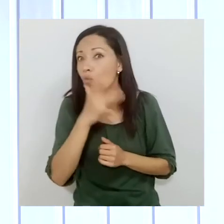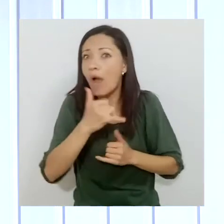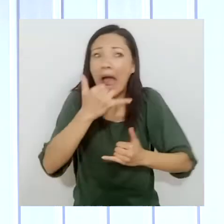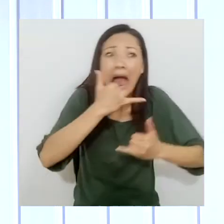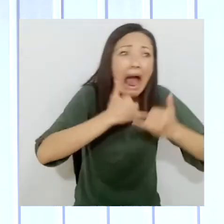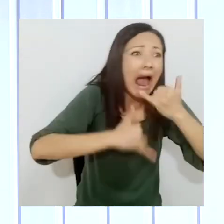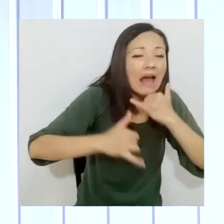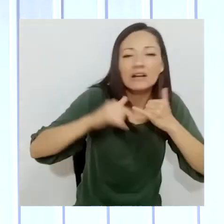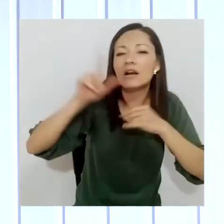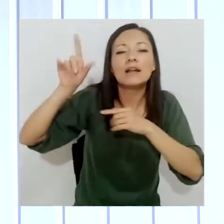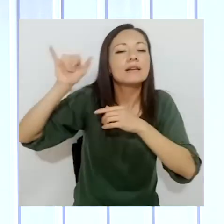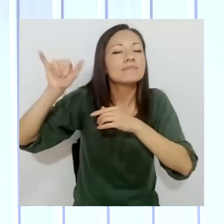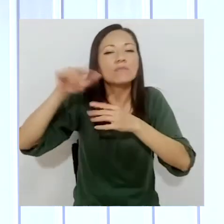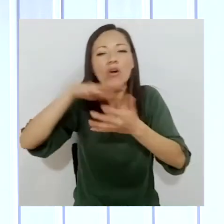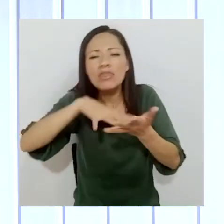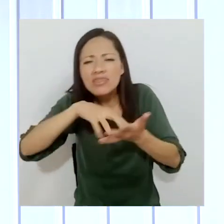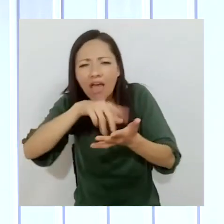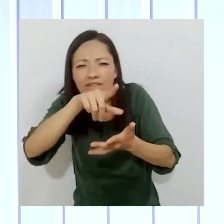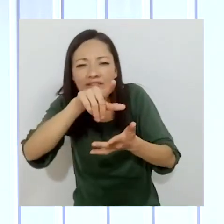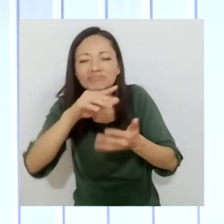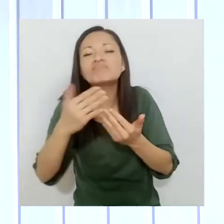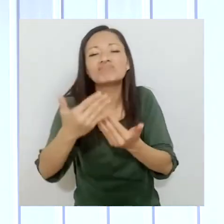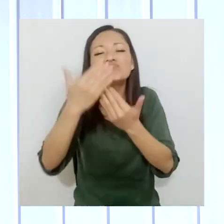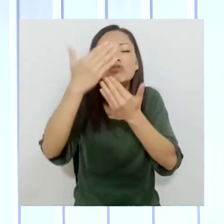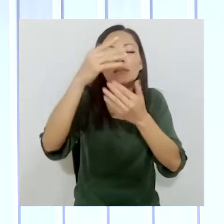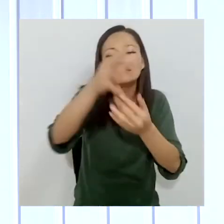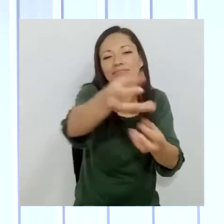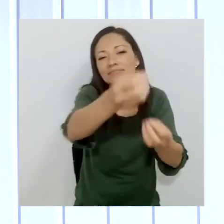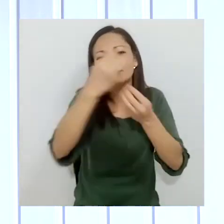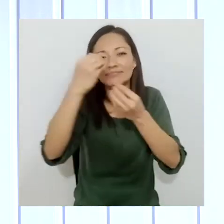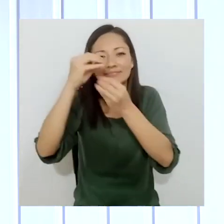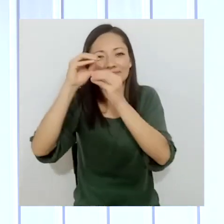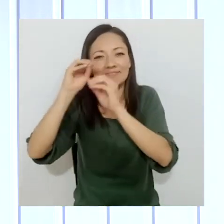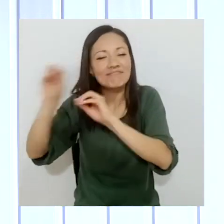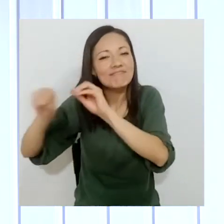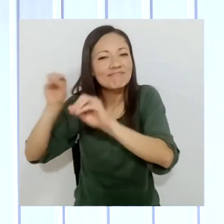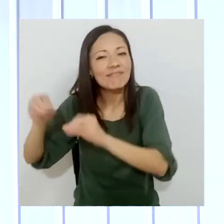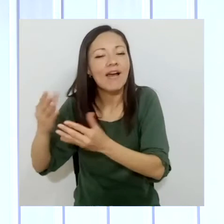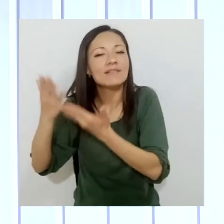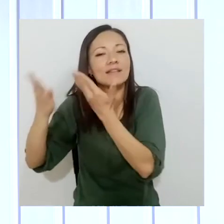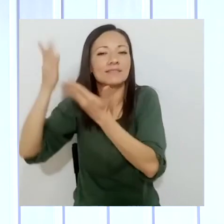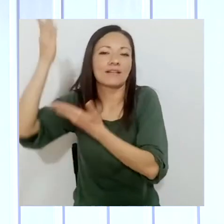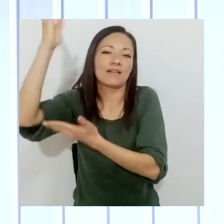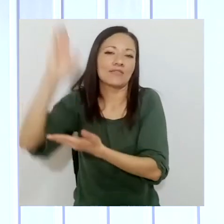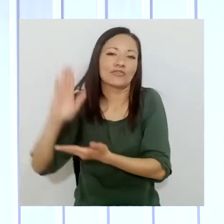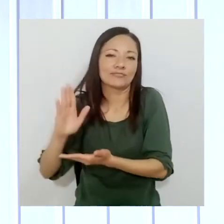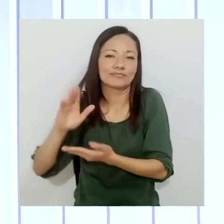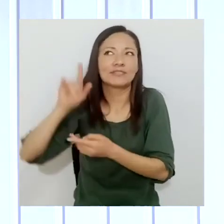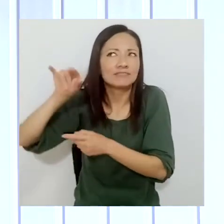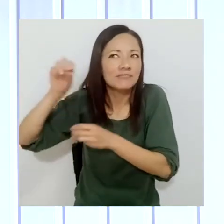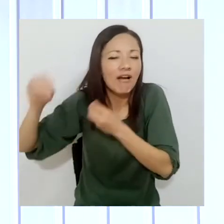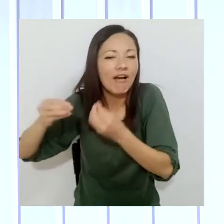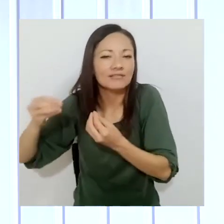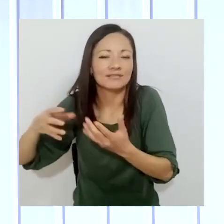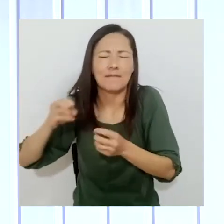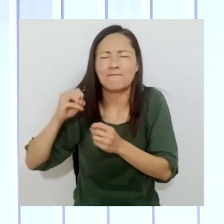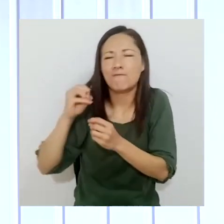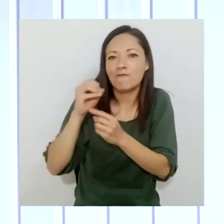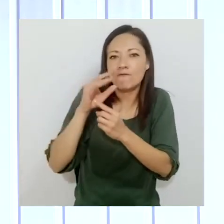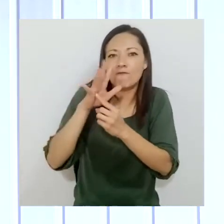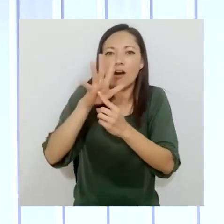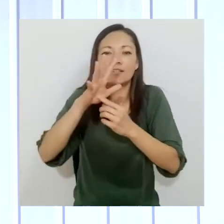con nuestras debilidades, Él hizo esas debilidades para que brille todavía más su